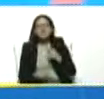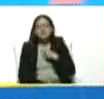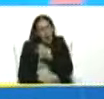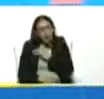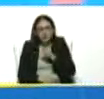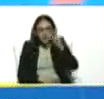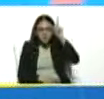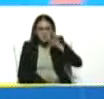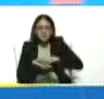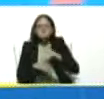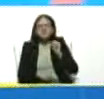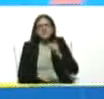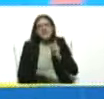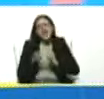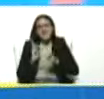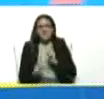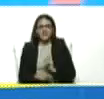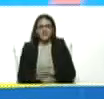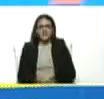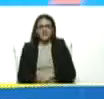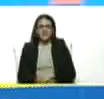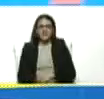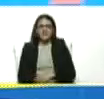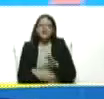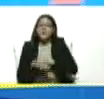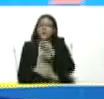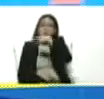en Los Taques, porque son famosos, ¿verdad?